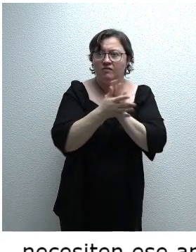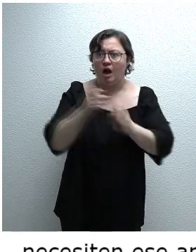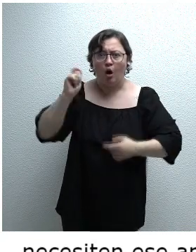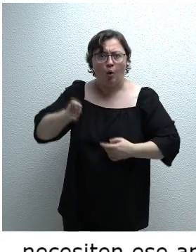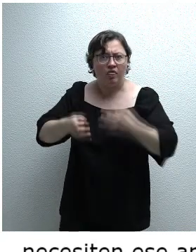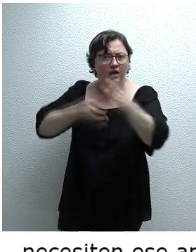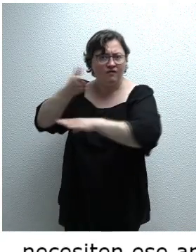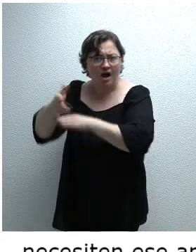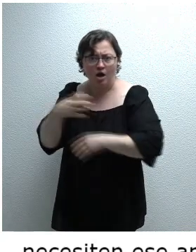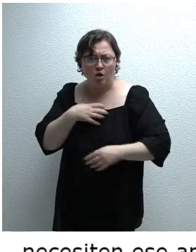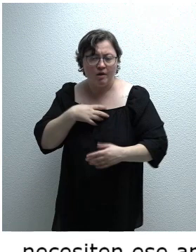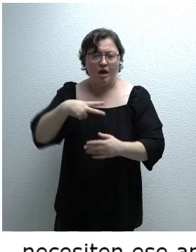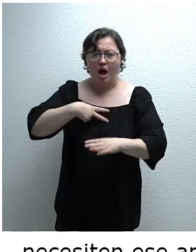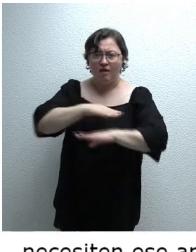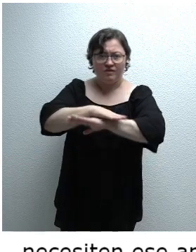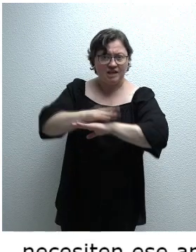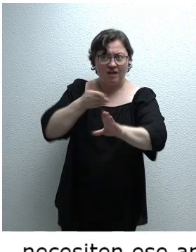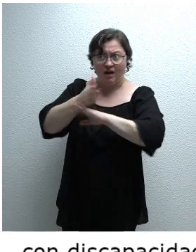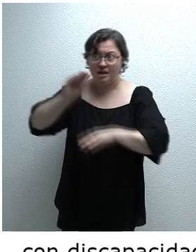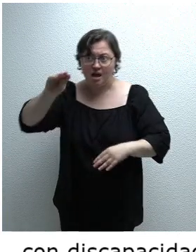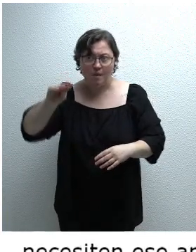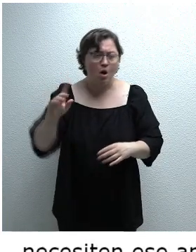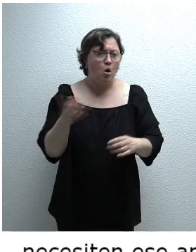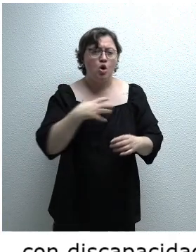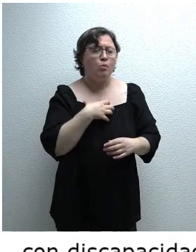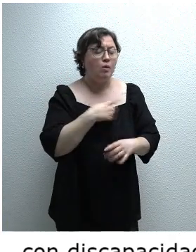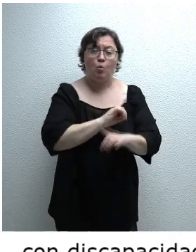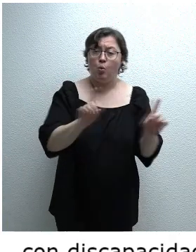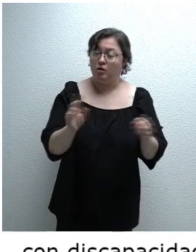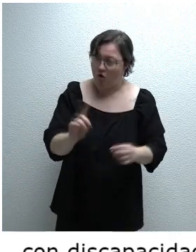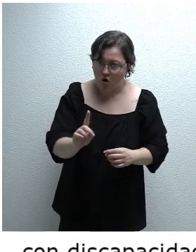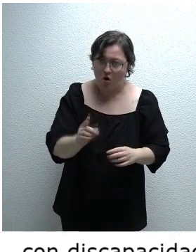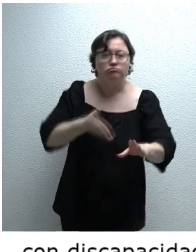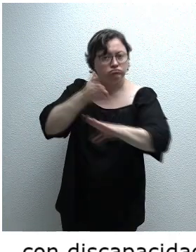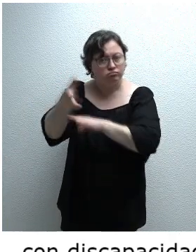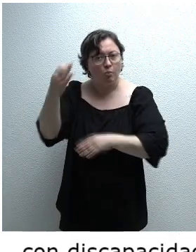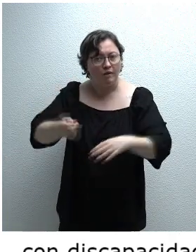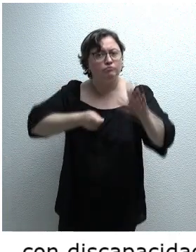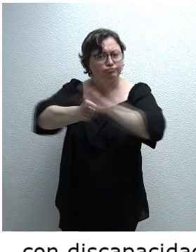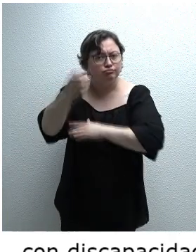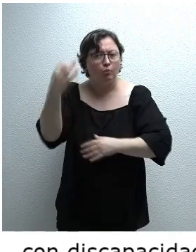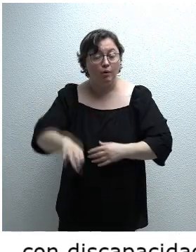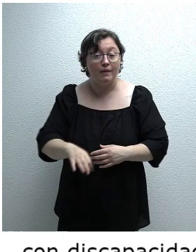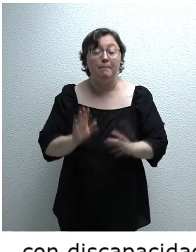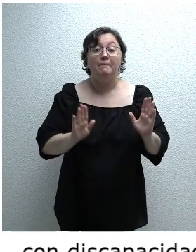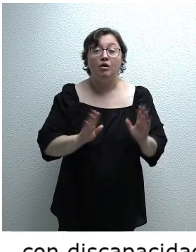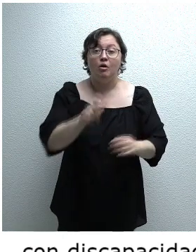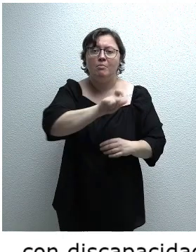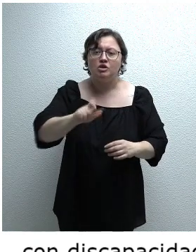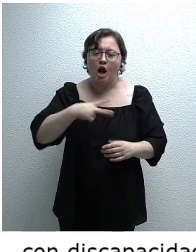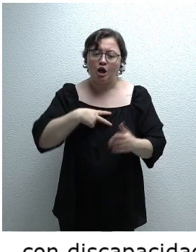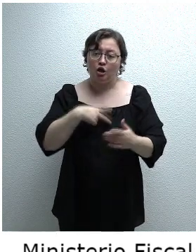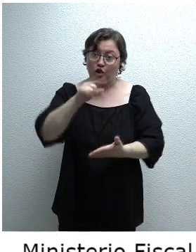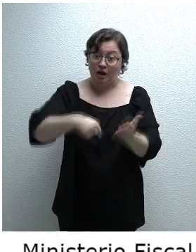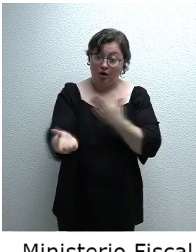acudir al Ministerio Fiscal o a la autoridad judicial, cuya función, desde luego, se reserva. Pero cuando una persona llega a una